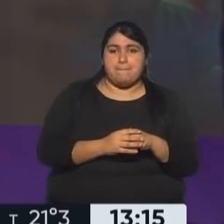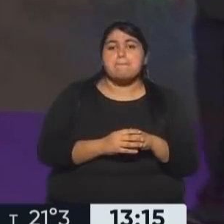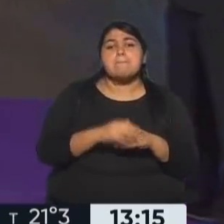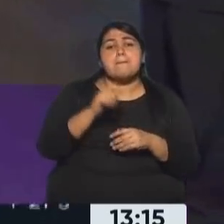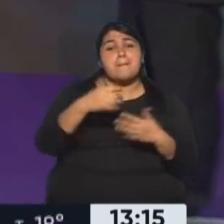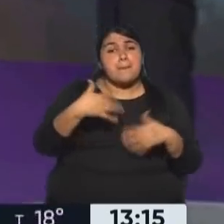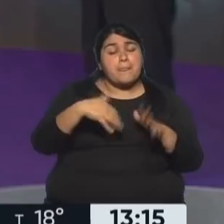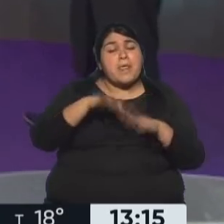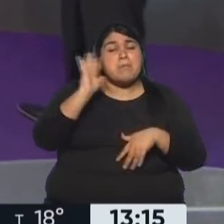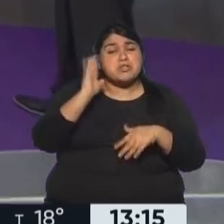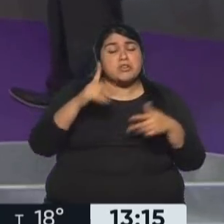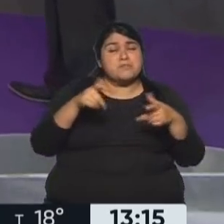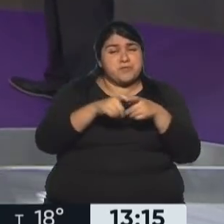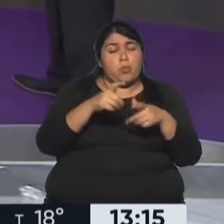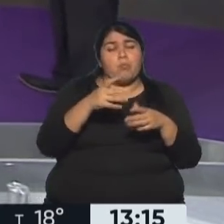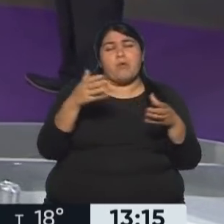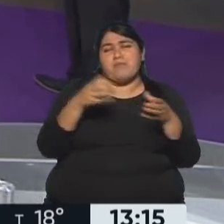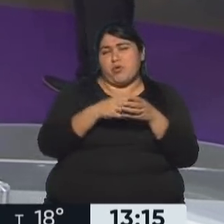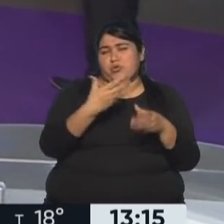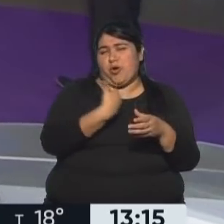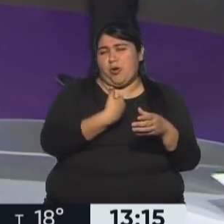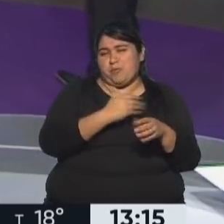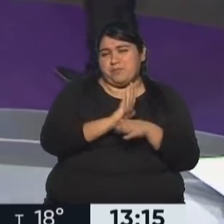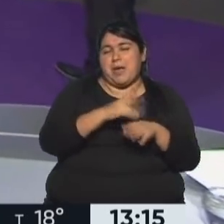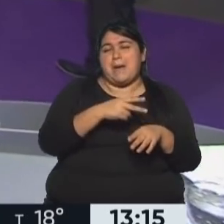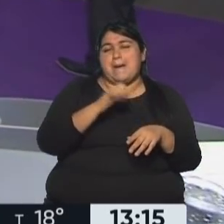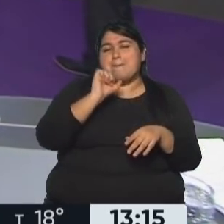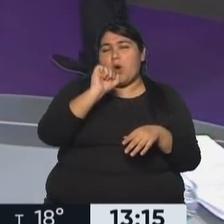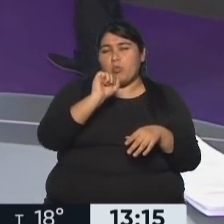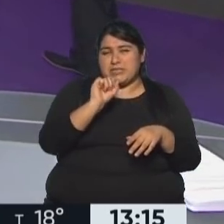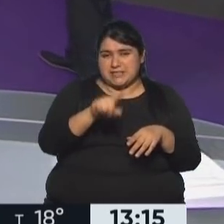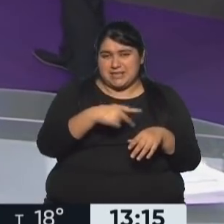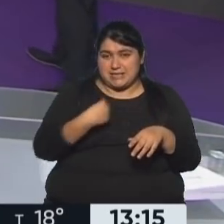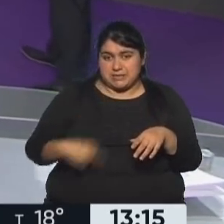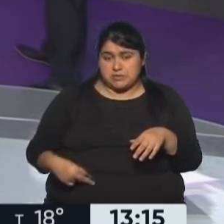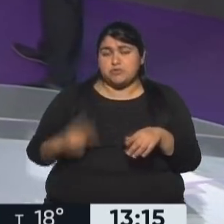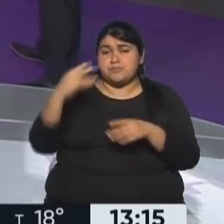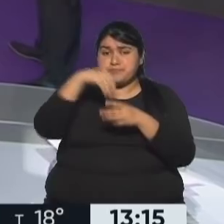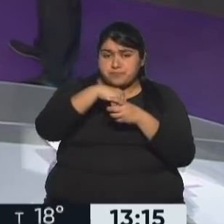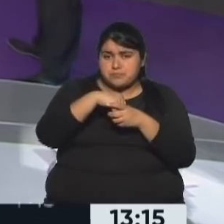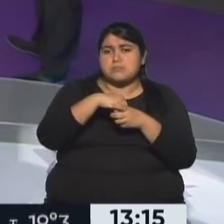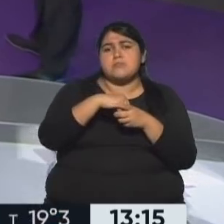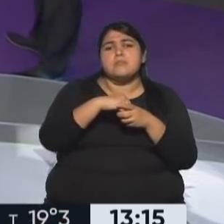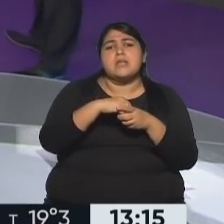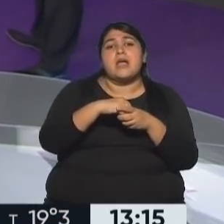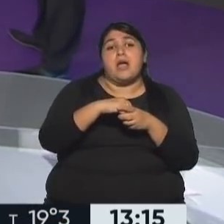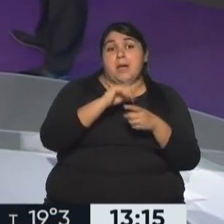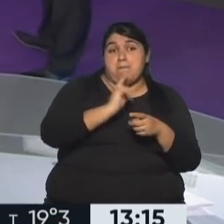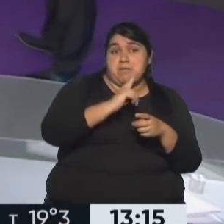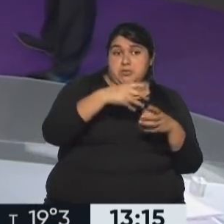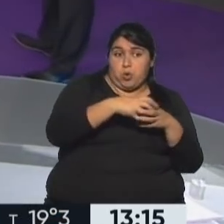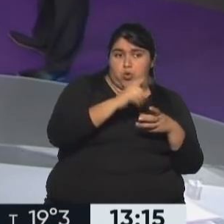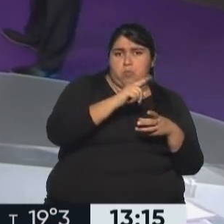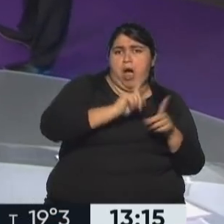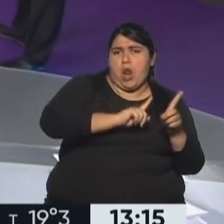de los integrantes del Partido Comunista Chino, empezando por Xi Jinping, a su vez integran algunos de los órganos del gobierno. Por supuesto, está